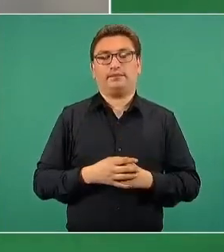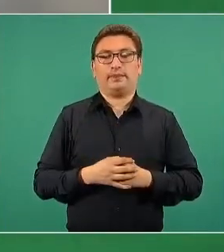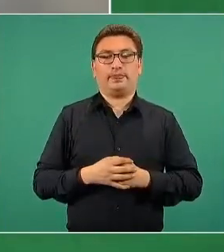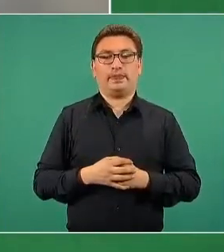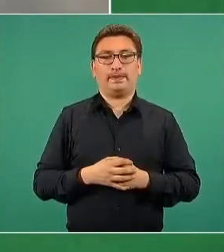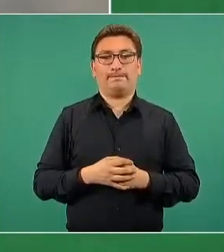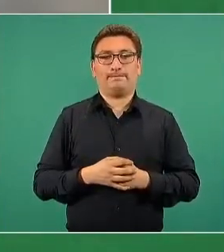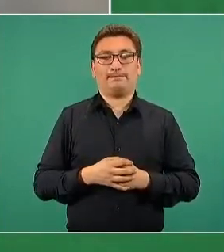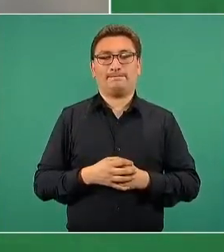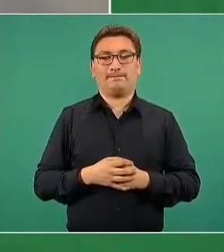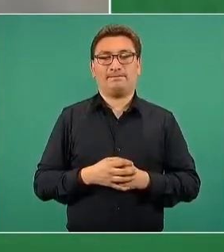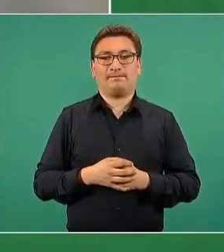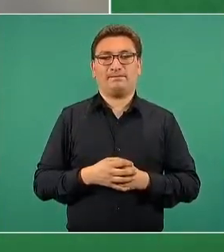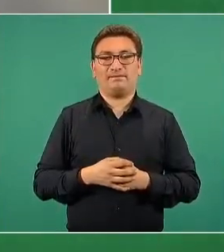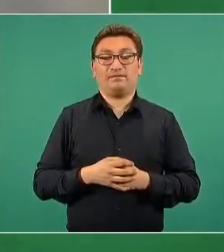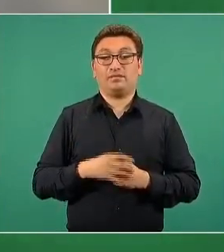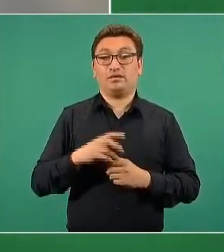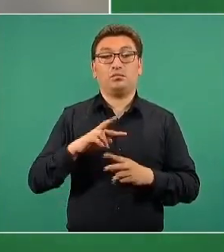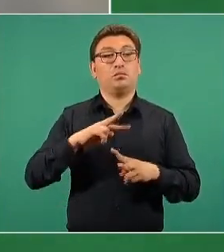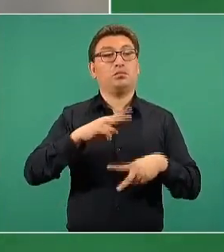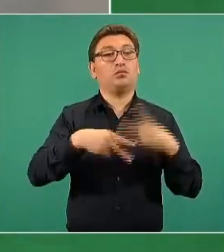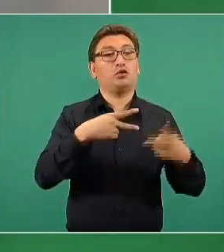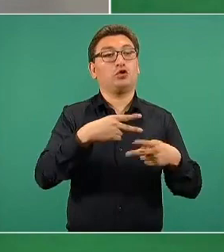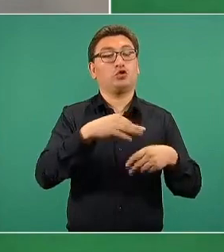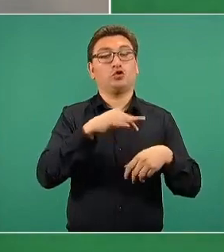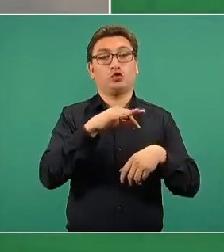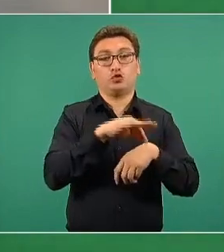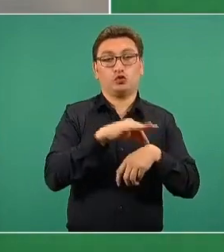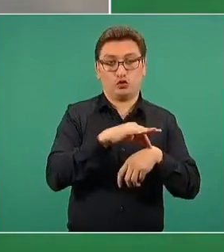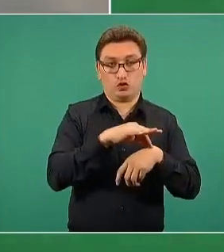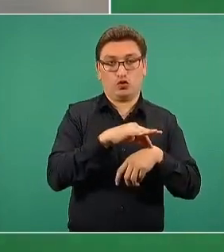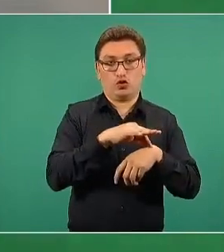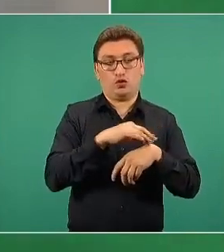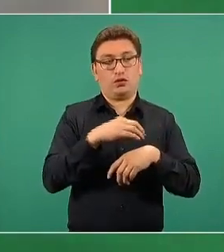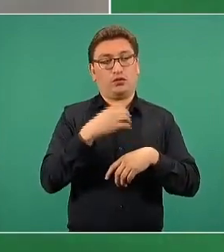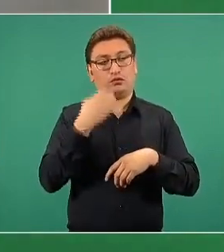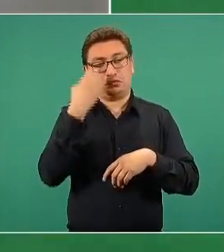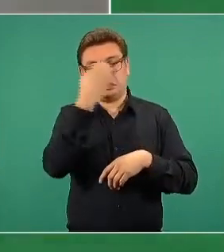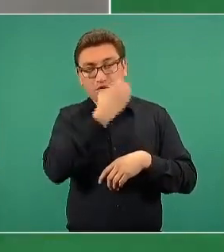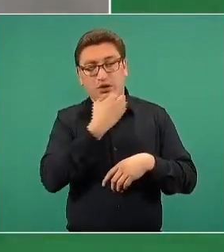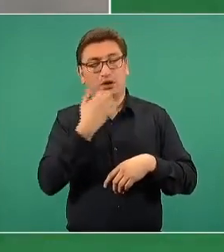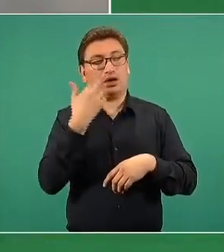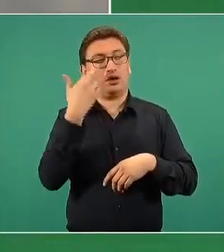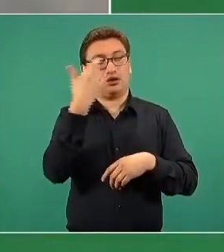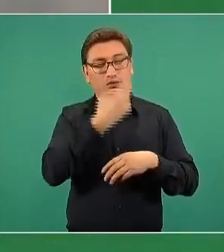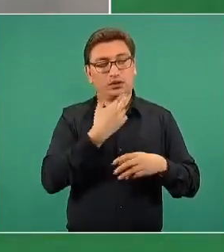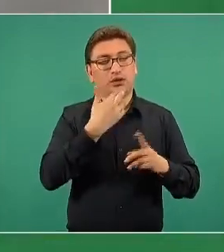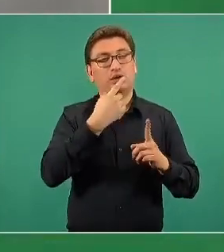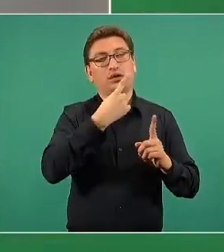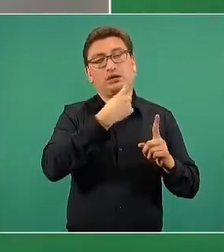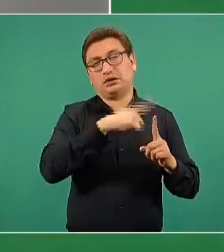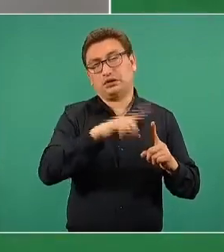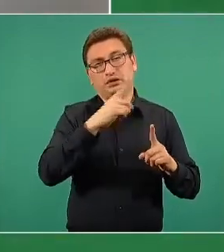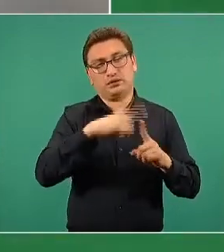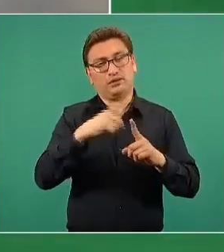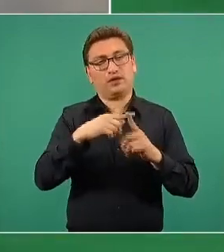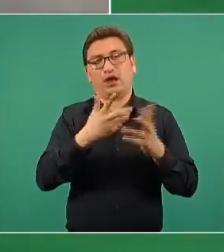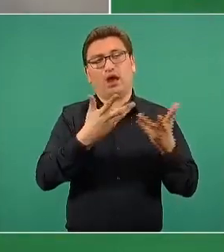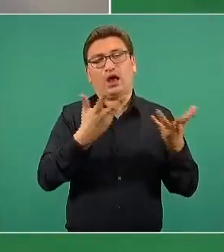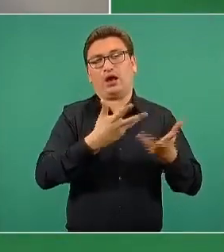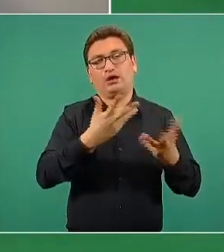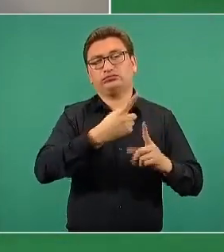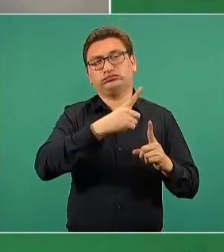puede acudir a las unidades de salud a realizarse diferentes chequeos o diferentes